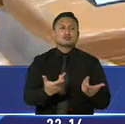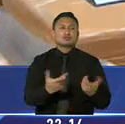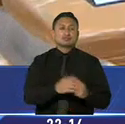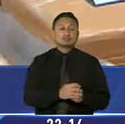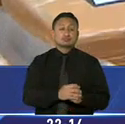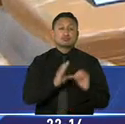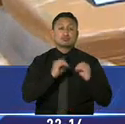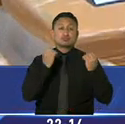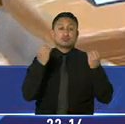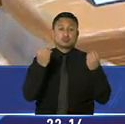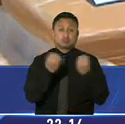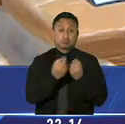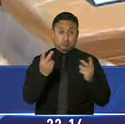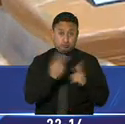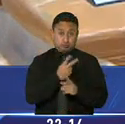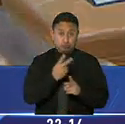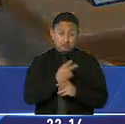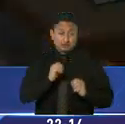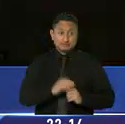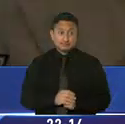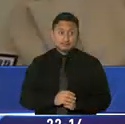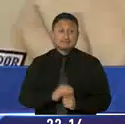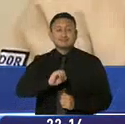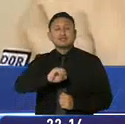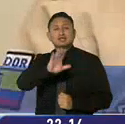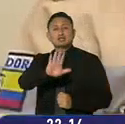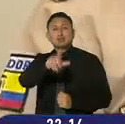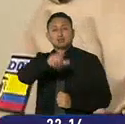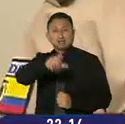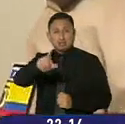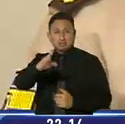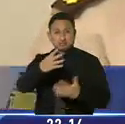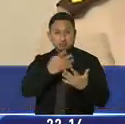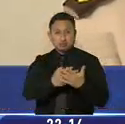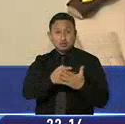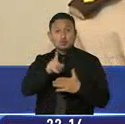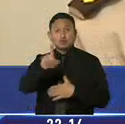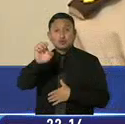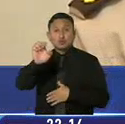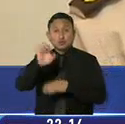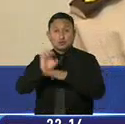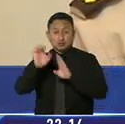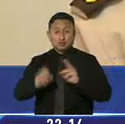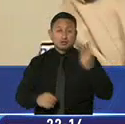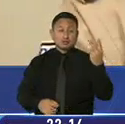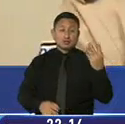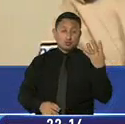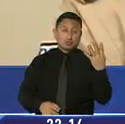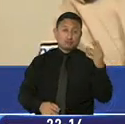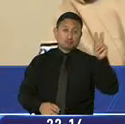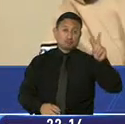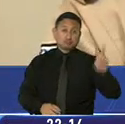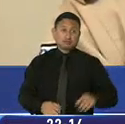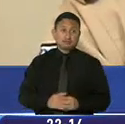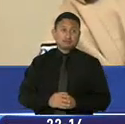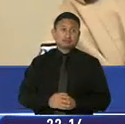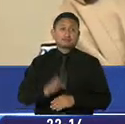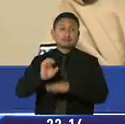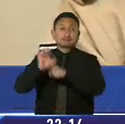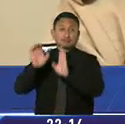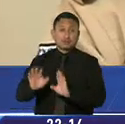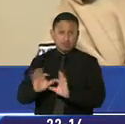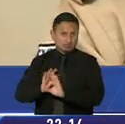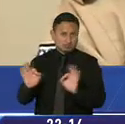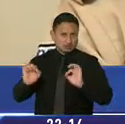organizaciones delictivas. Sí, hay 5 detenidos, como lo dije, uno es ecuatoriano y los 4 son venezolanos. El ecuatoriano no tiene antecedentes y como